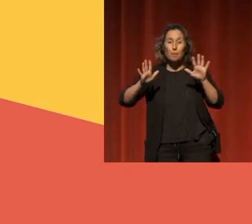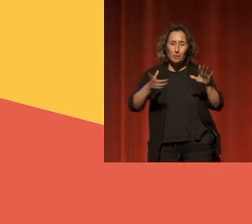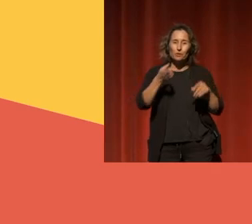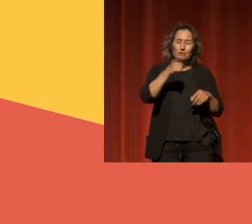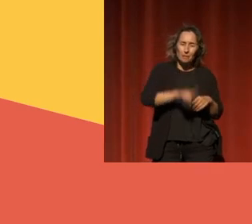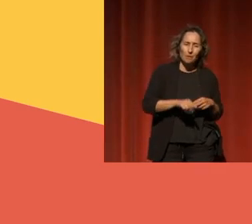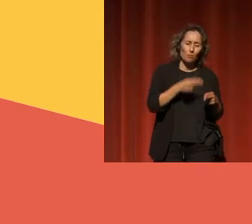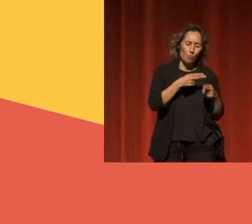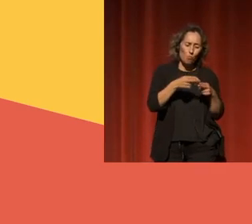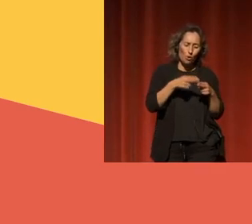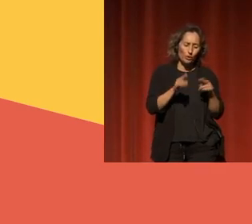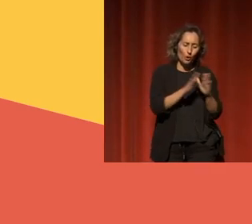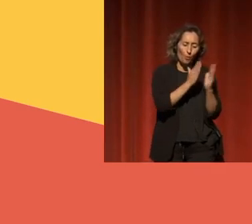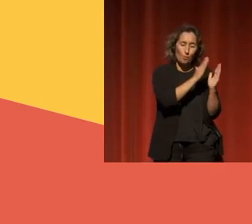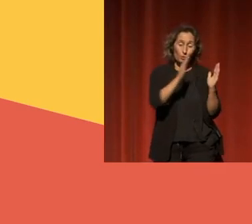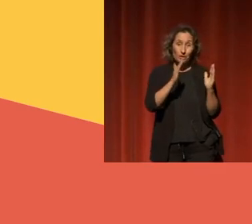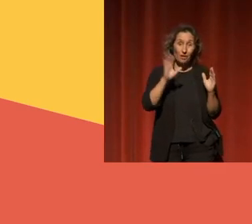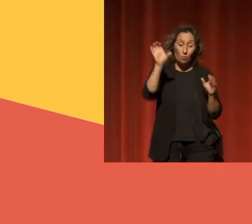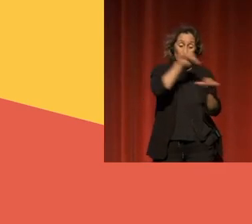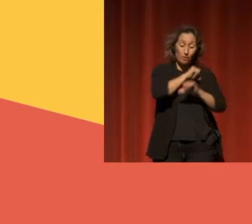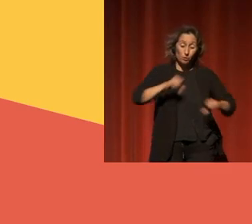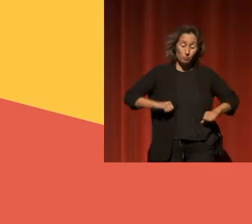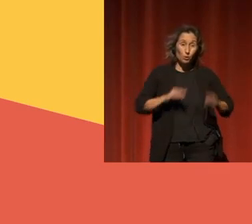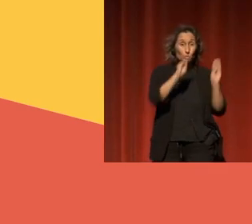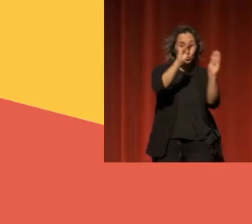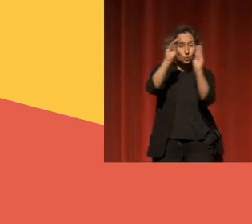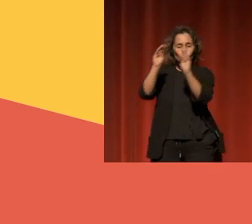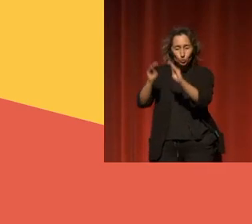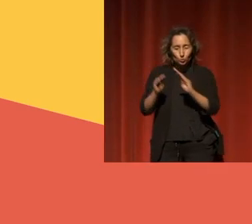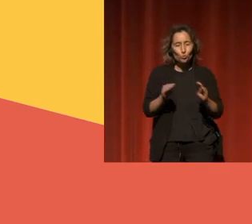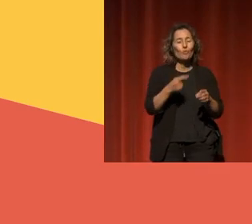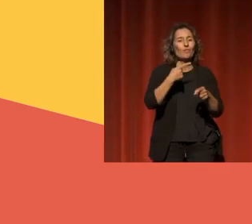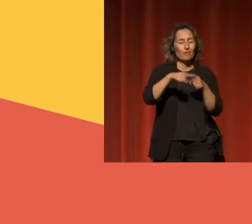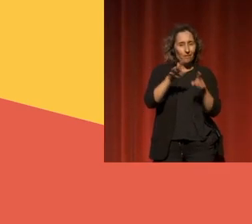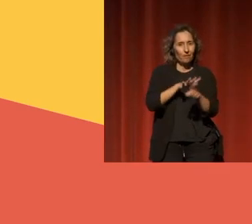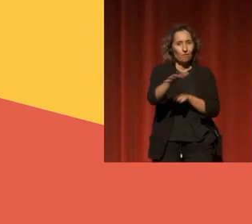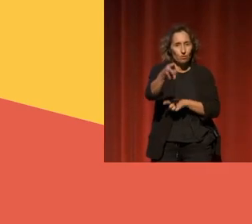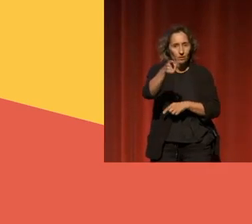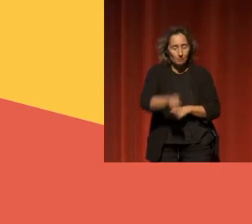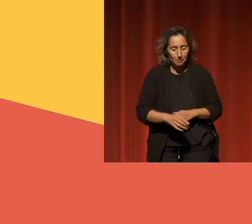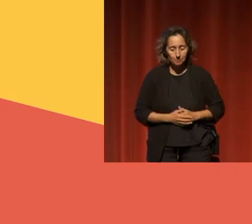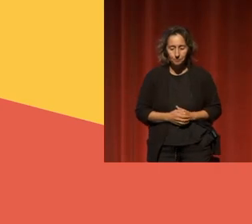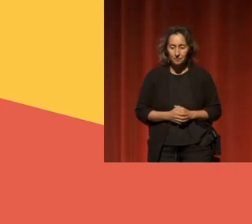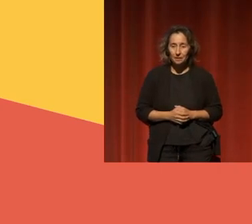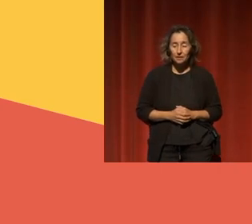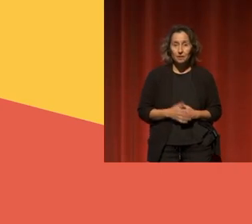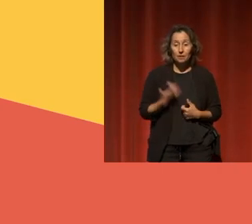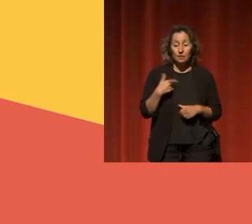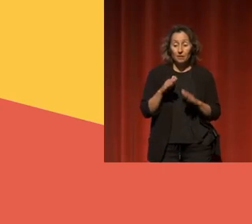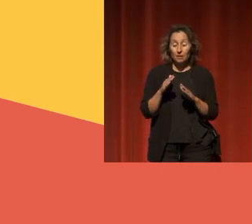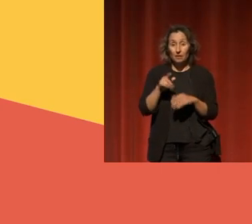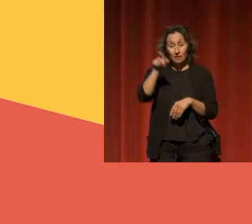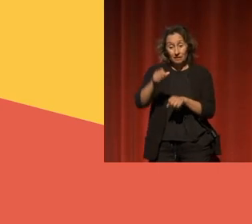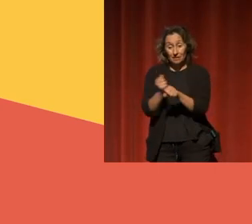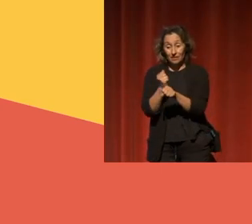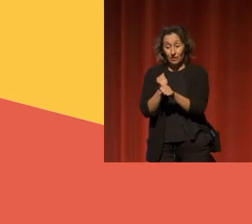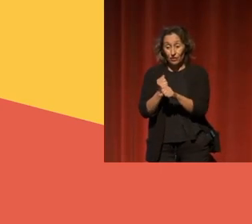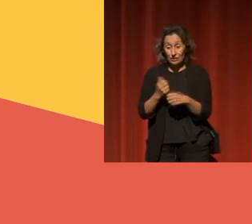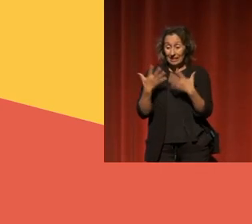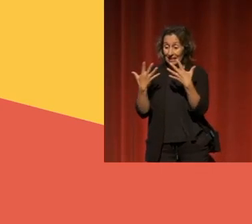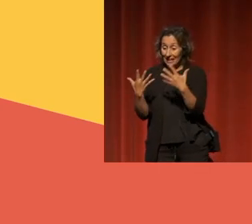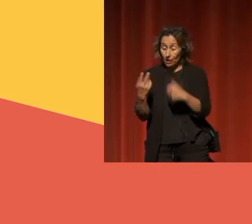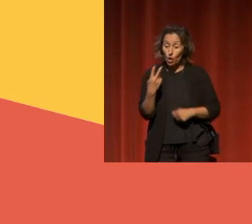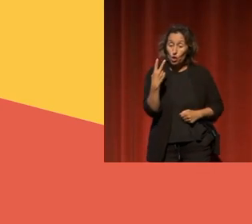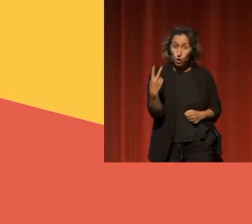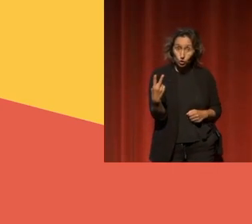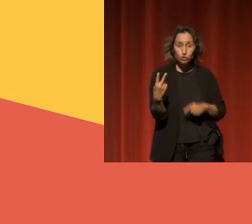políticas bibliotecarias de cada región Dos de cada 10 personas que trabajan en bibliotecas lo hacen en zonas Rurales